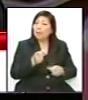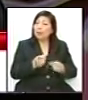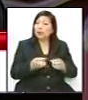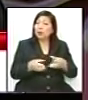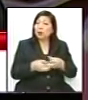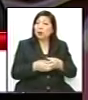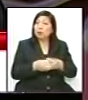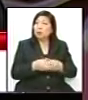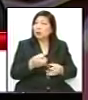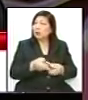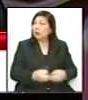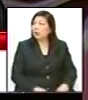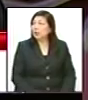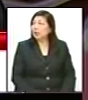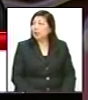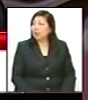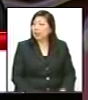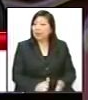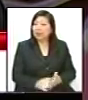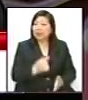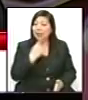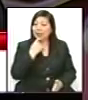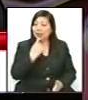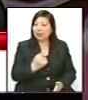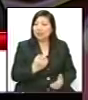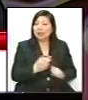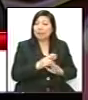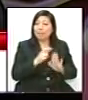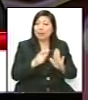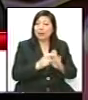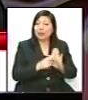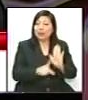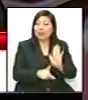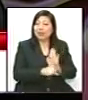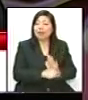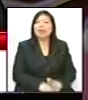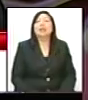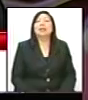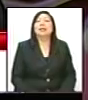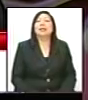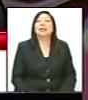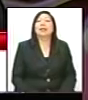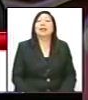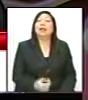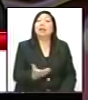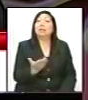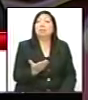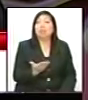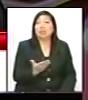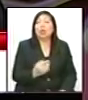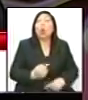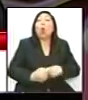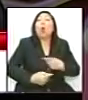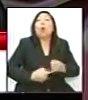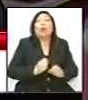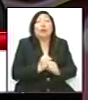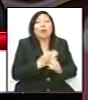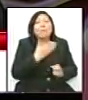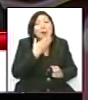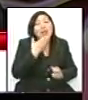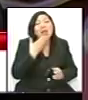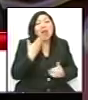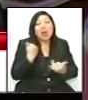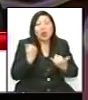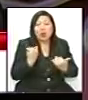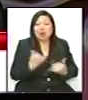la comisión especial a la que se refiere el mencionado proyecto de ley. Por ello, ha pedido reprogramar su presencia